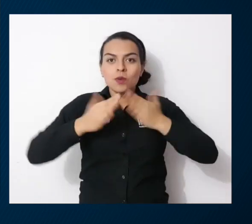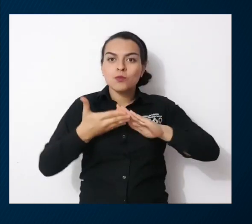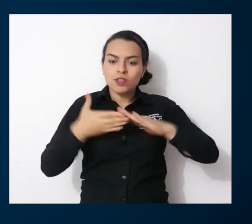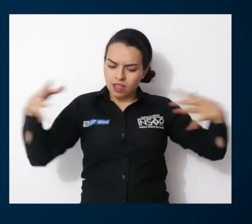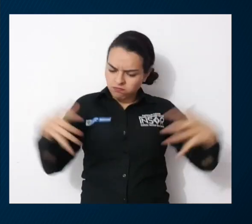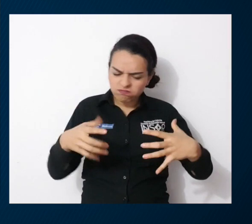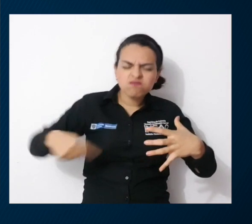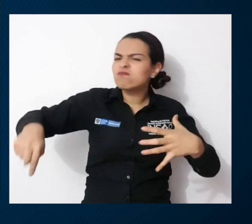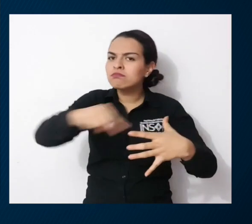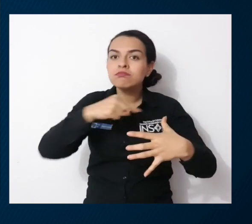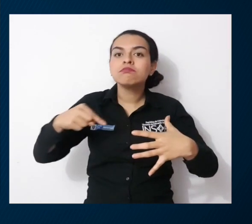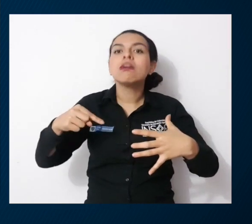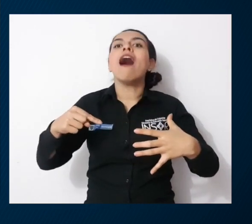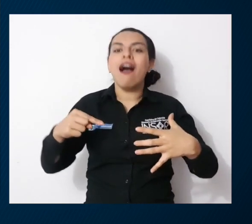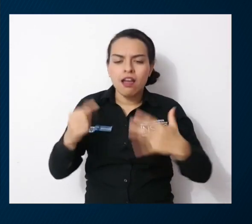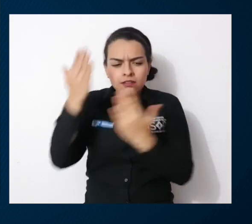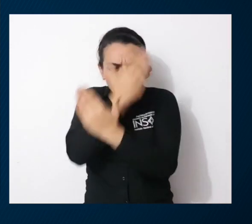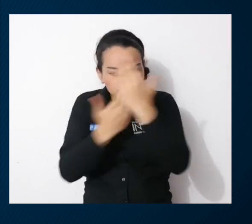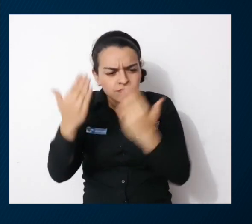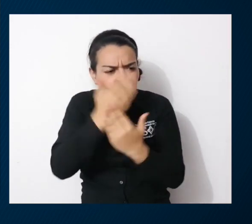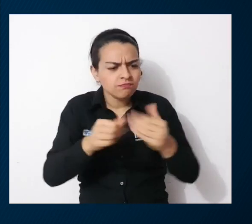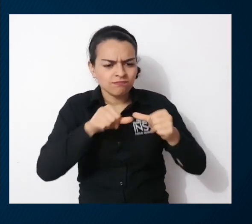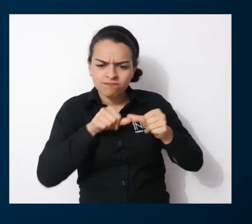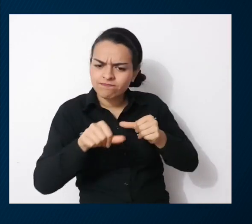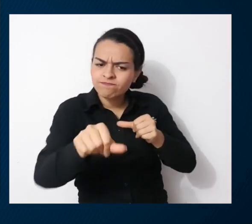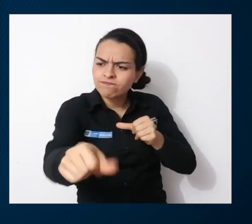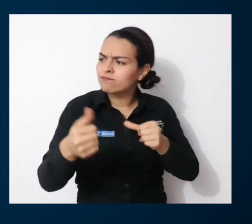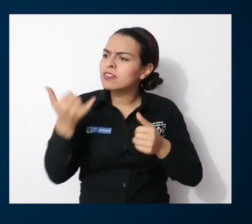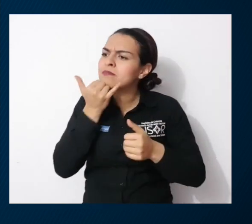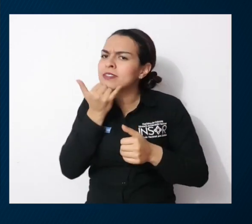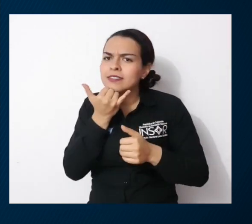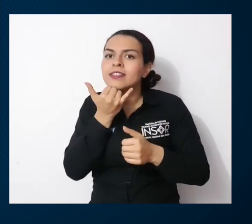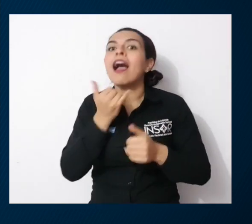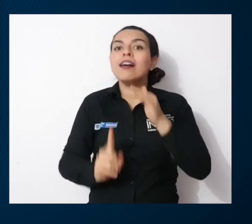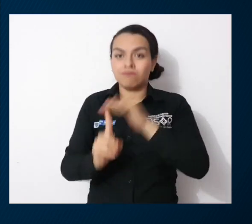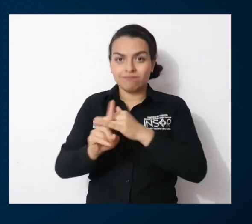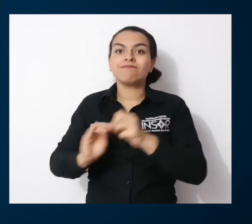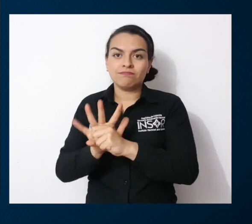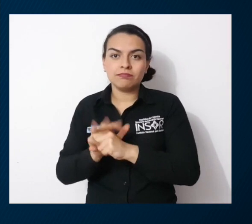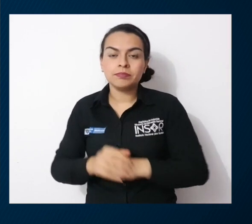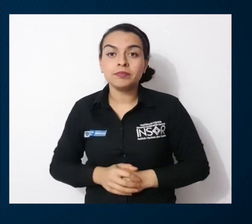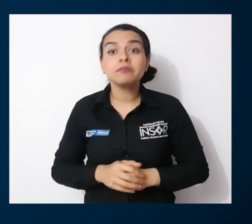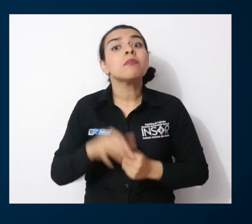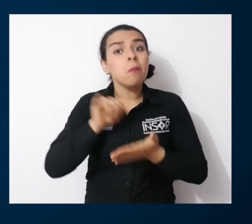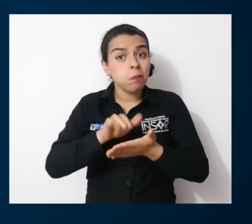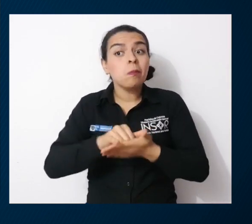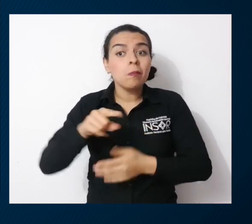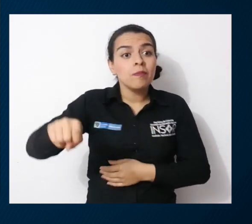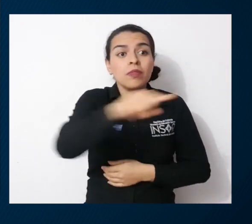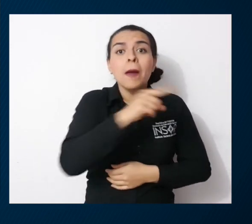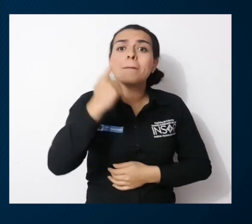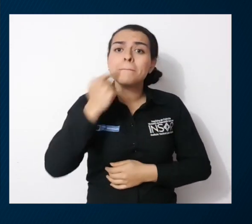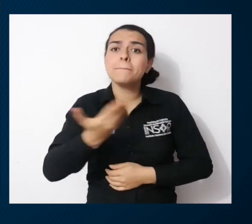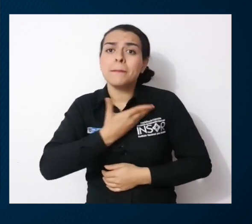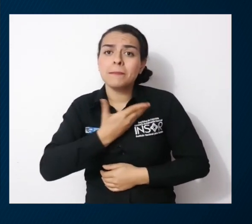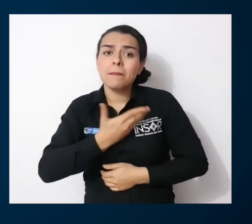conclusiones de este periodo. Yo creo que habla conclusiones en las que se encuentran los padres de los estudiantes oyentes con